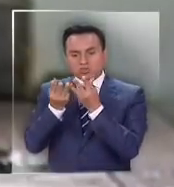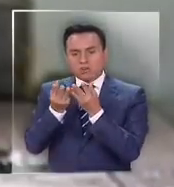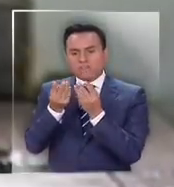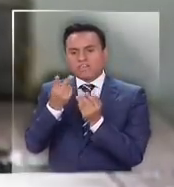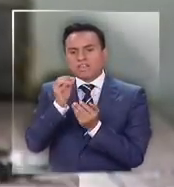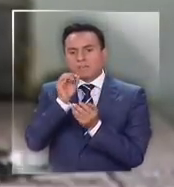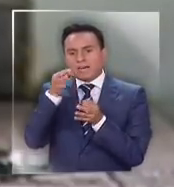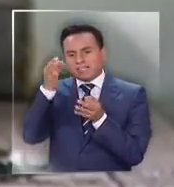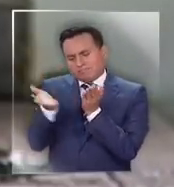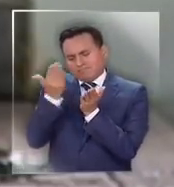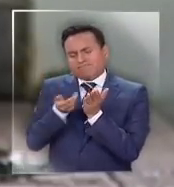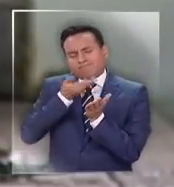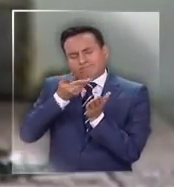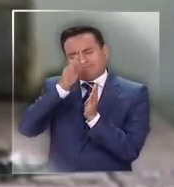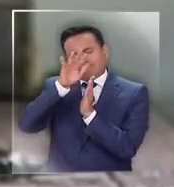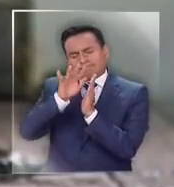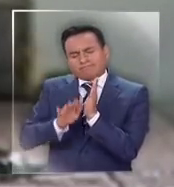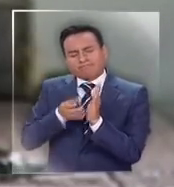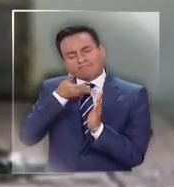20 páginas